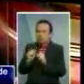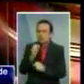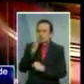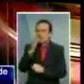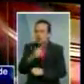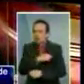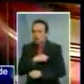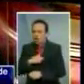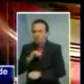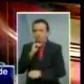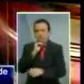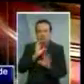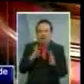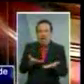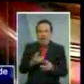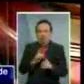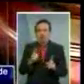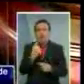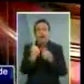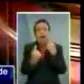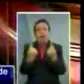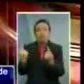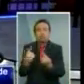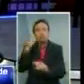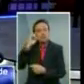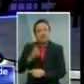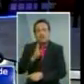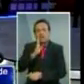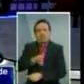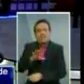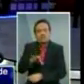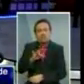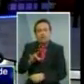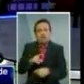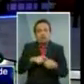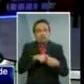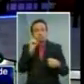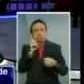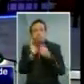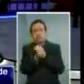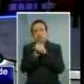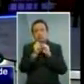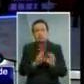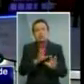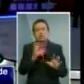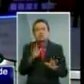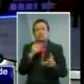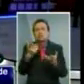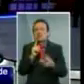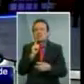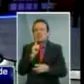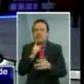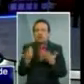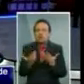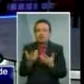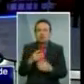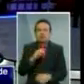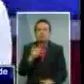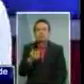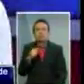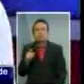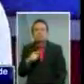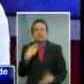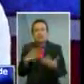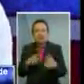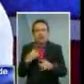nombres, porque tal vez no sería lo pertinente, cada uno tendrá que tomar la decisión cuando anuncie su retiro o no, pero ¿en qué nivel estamos conversando? En todo nivel. Hemos